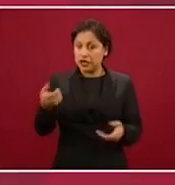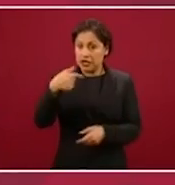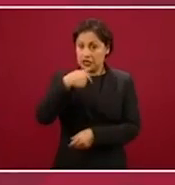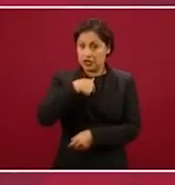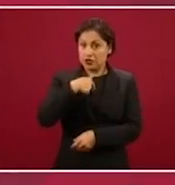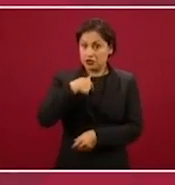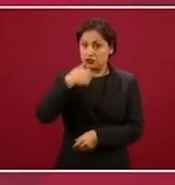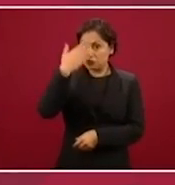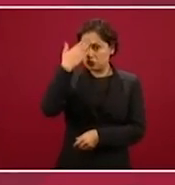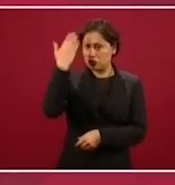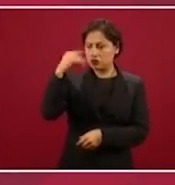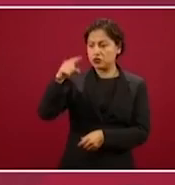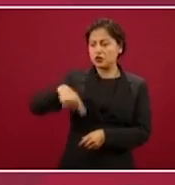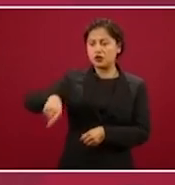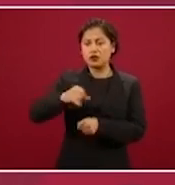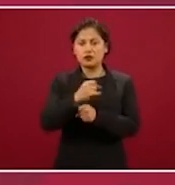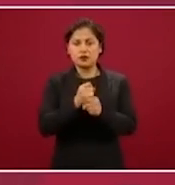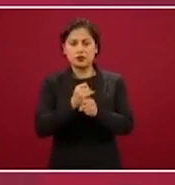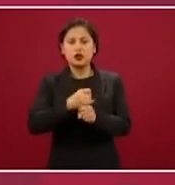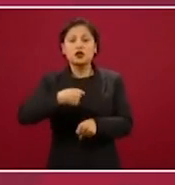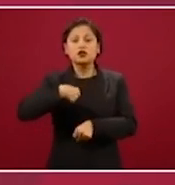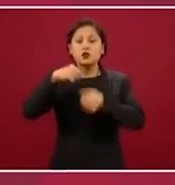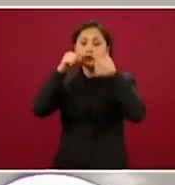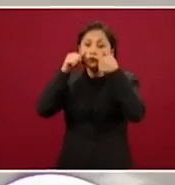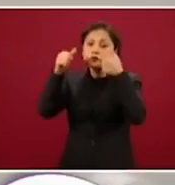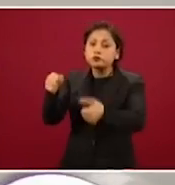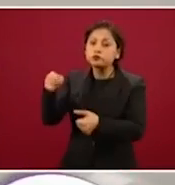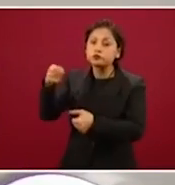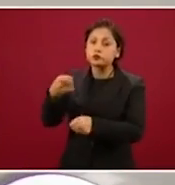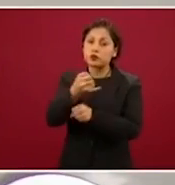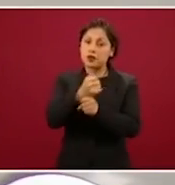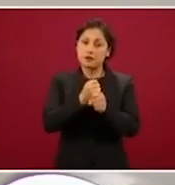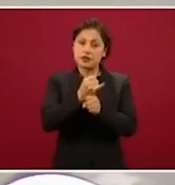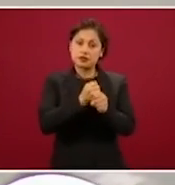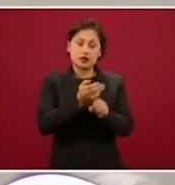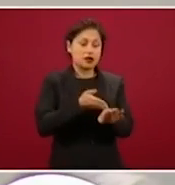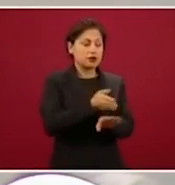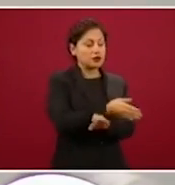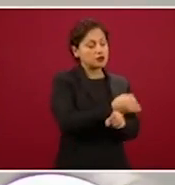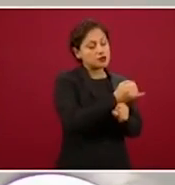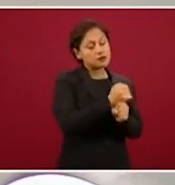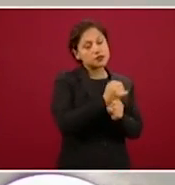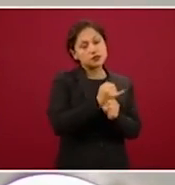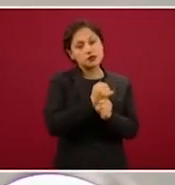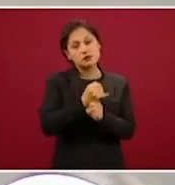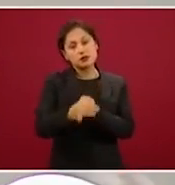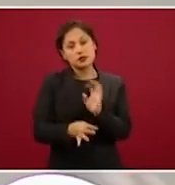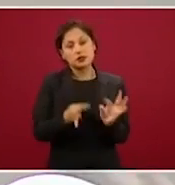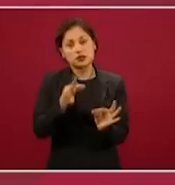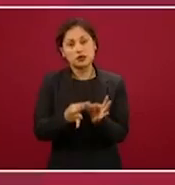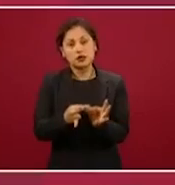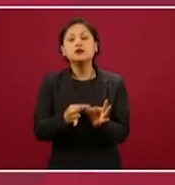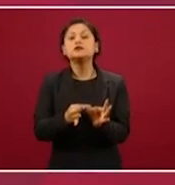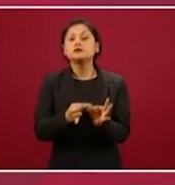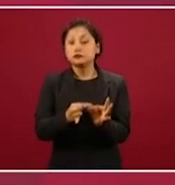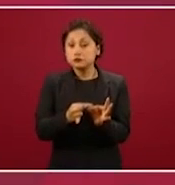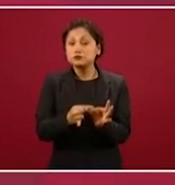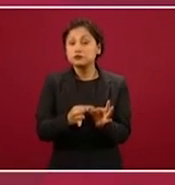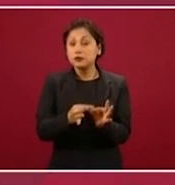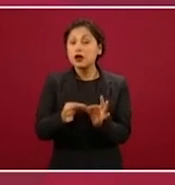tema, porque quiero tener todos los elementos y se va a castigar a los